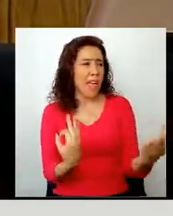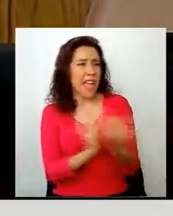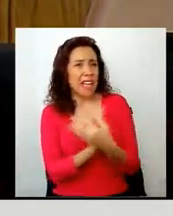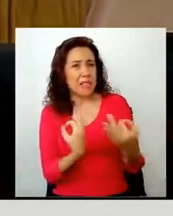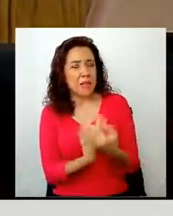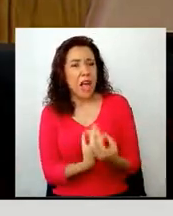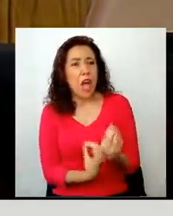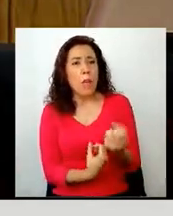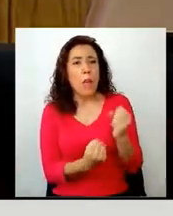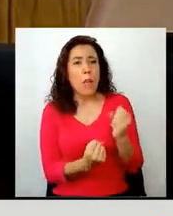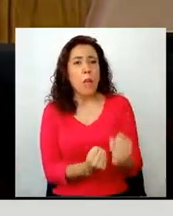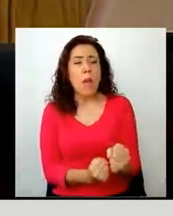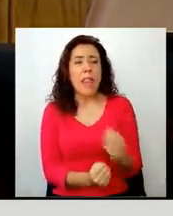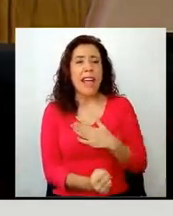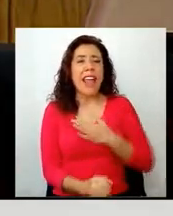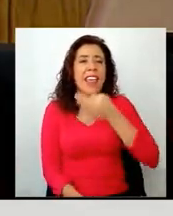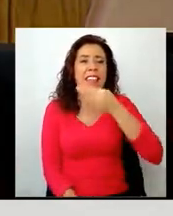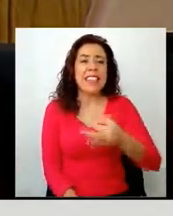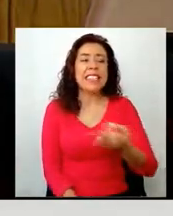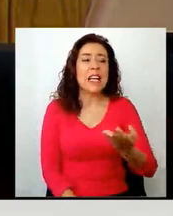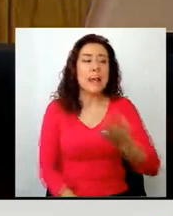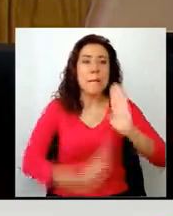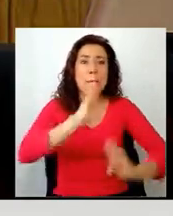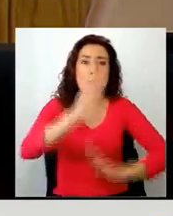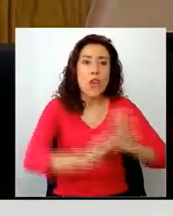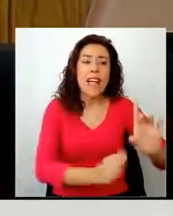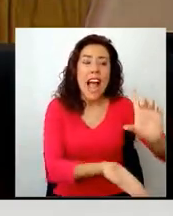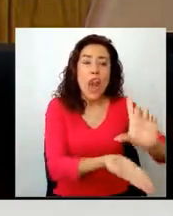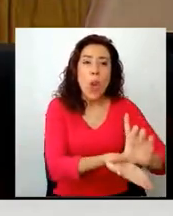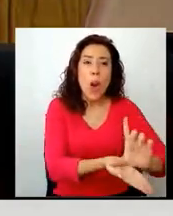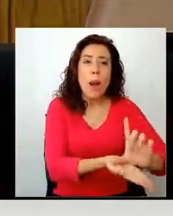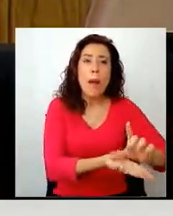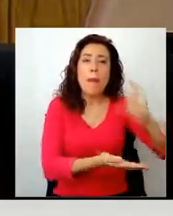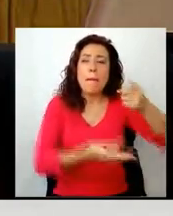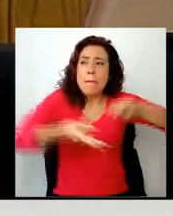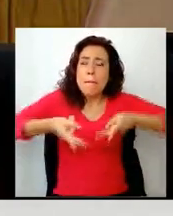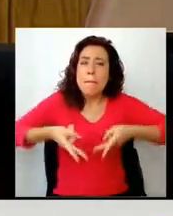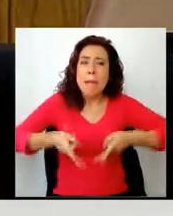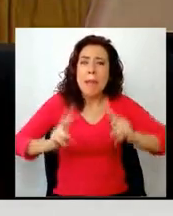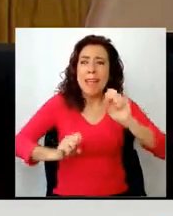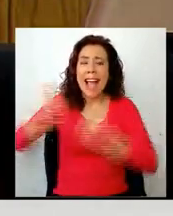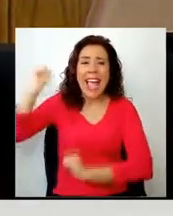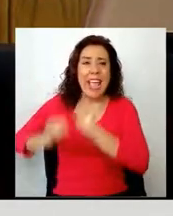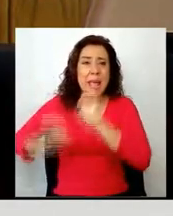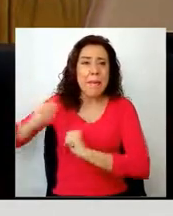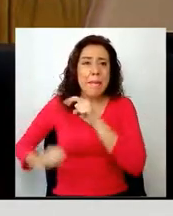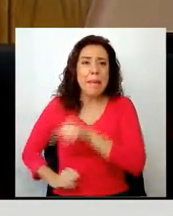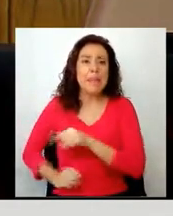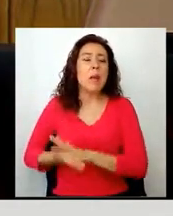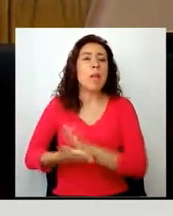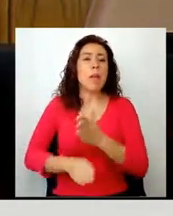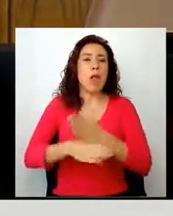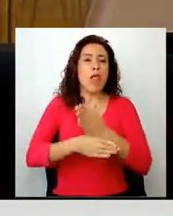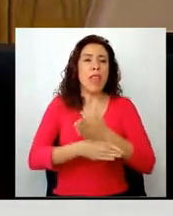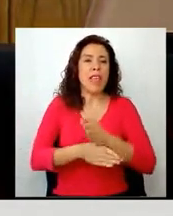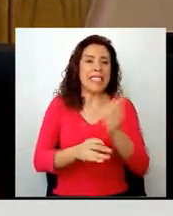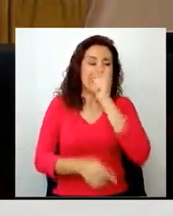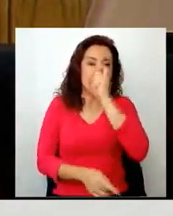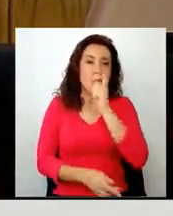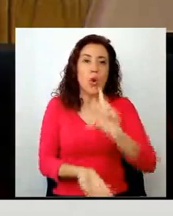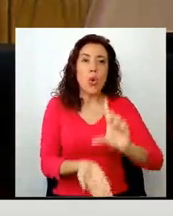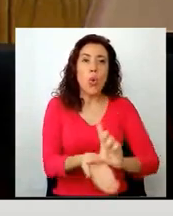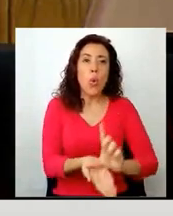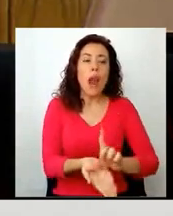pretender decir que se protegen las áreas permitiendo una industria como la salmonera en los lugares que se dice